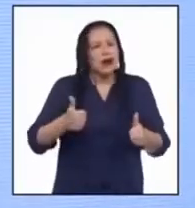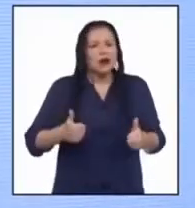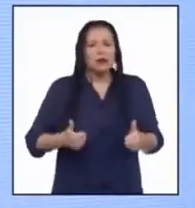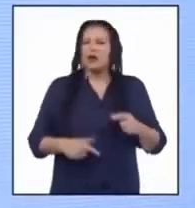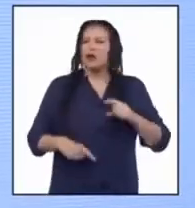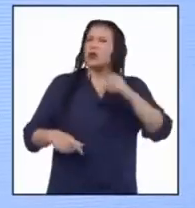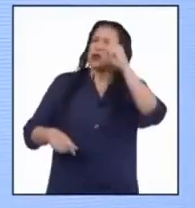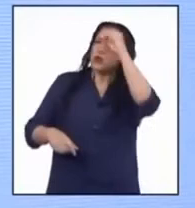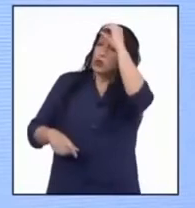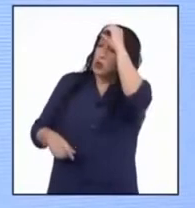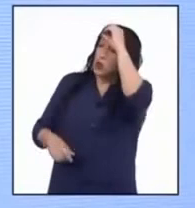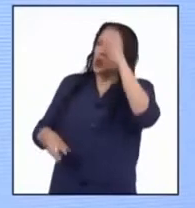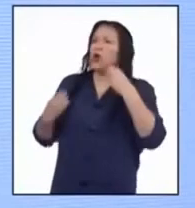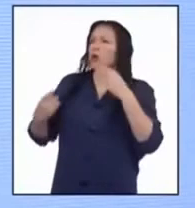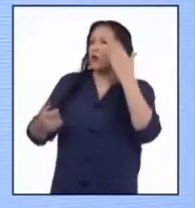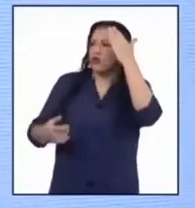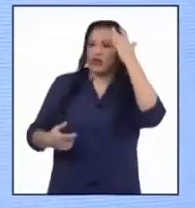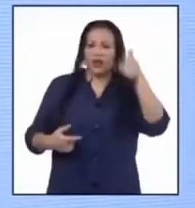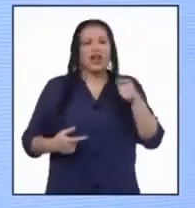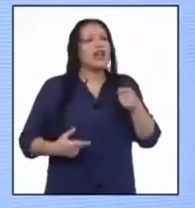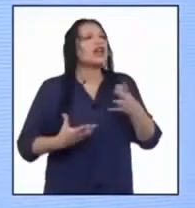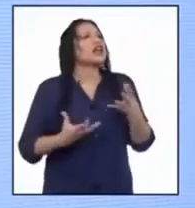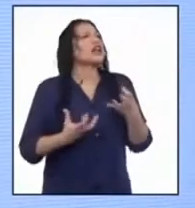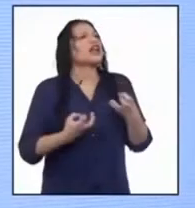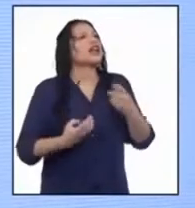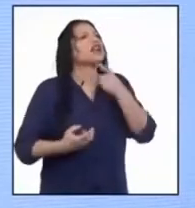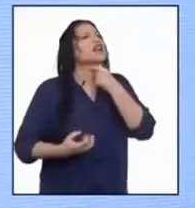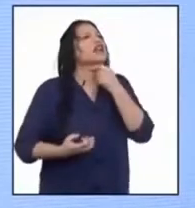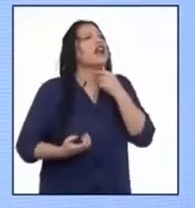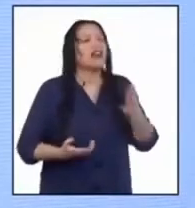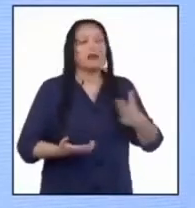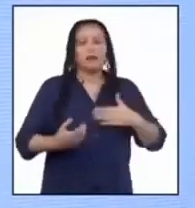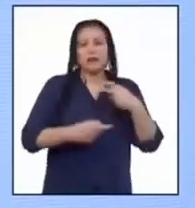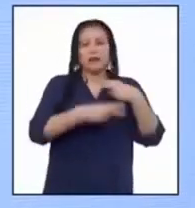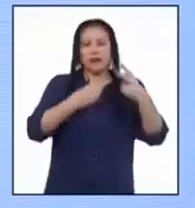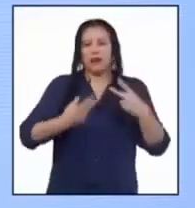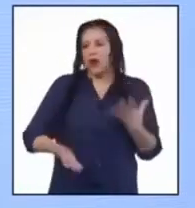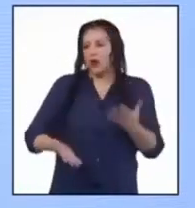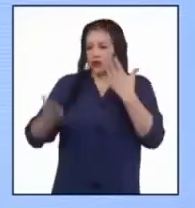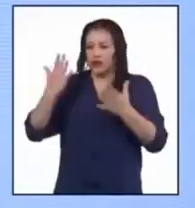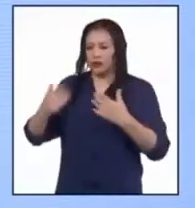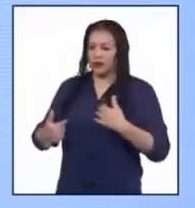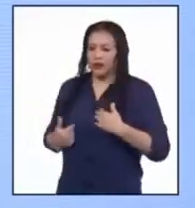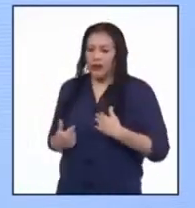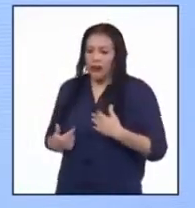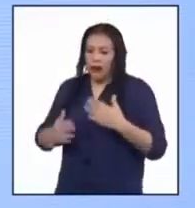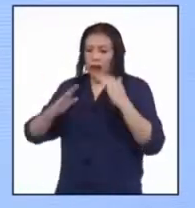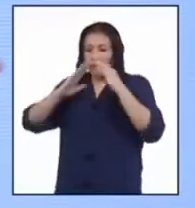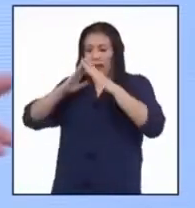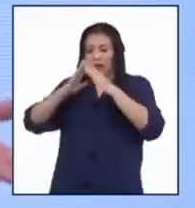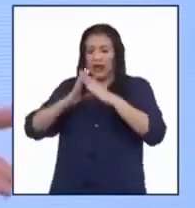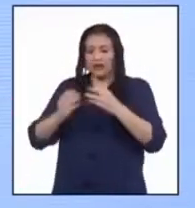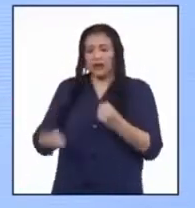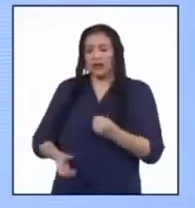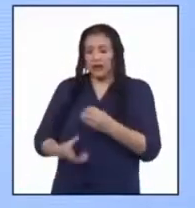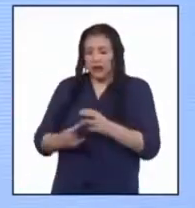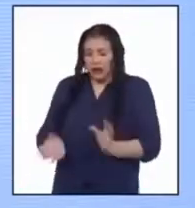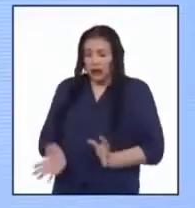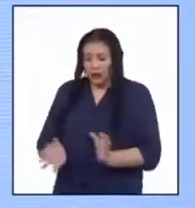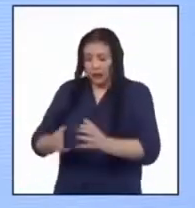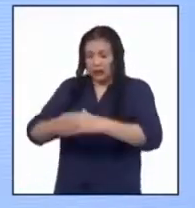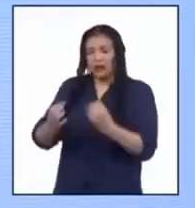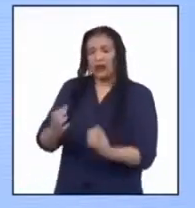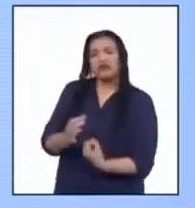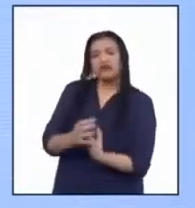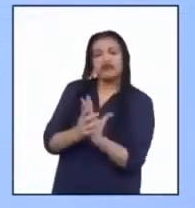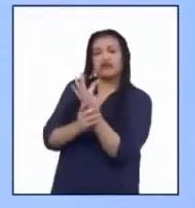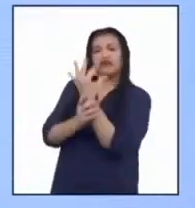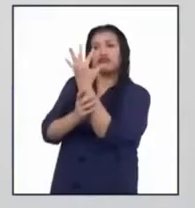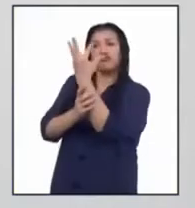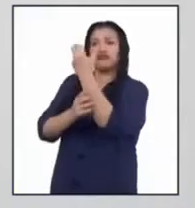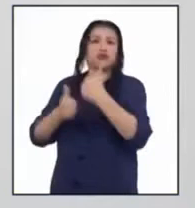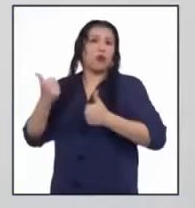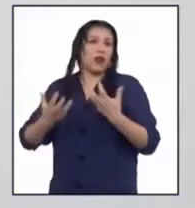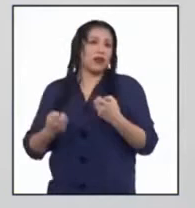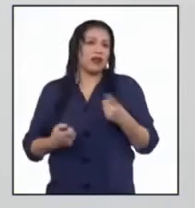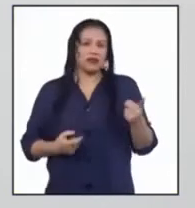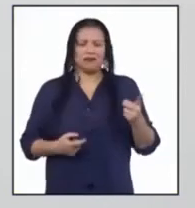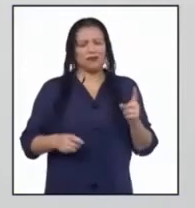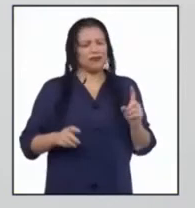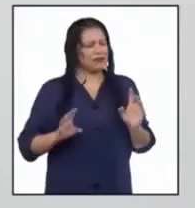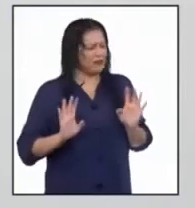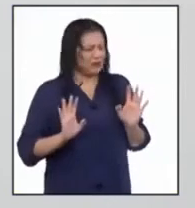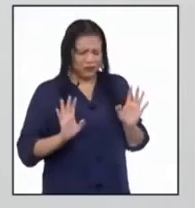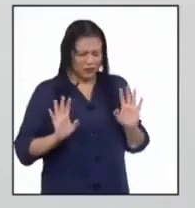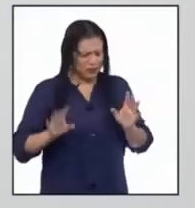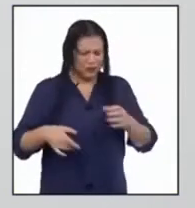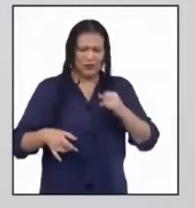mis vecinos, profe? No puedo estar preocupándome, por ejemplo, de si prefieren que plante geranios o que plante hierbabuena en la maceta de la puerta de mi casa, ¿no? Claro